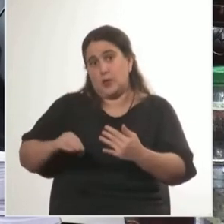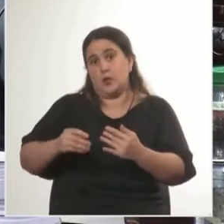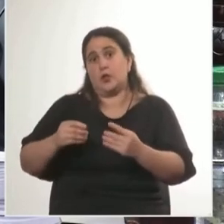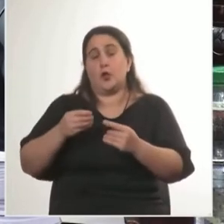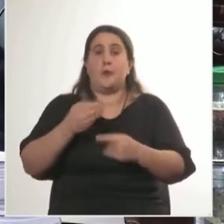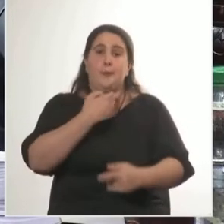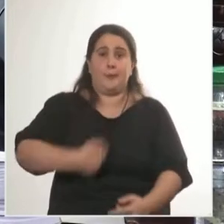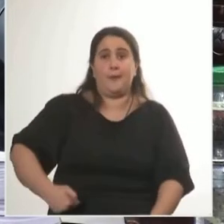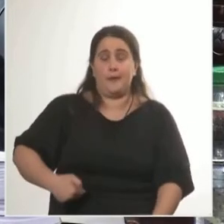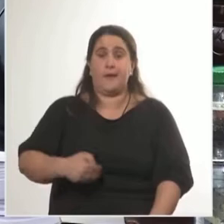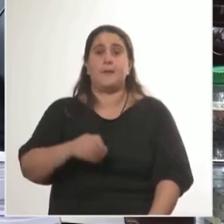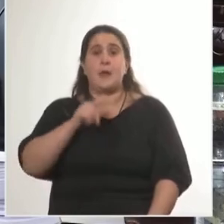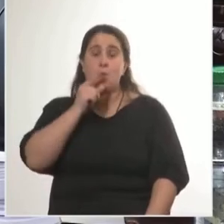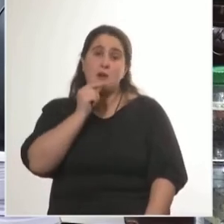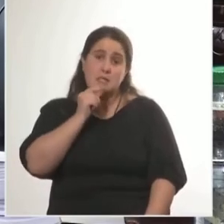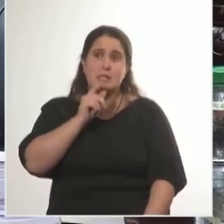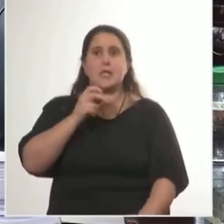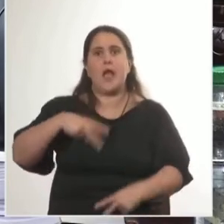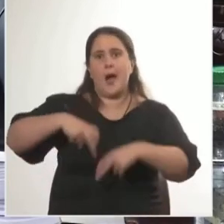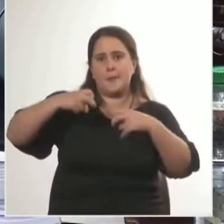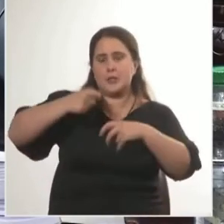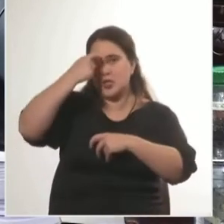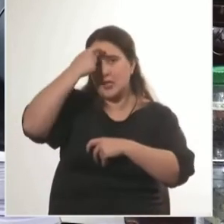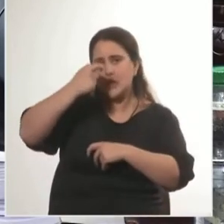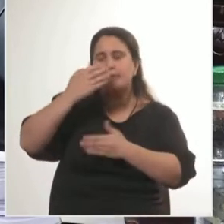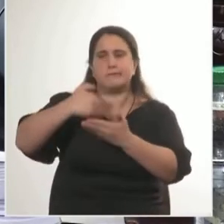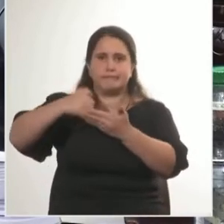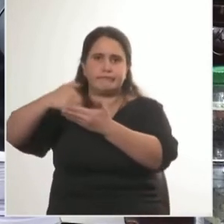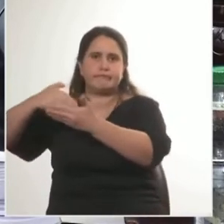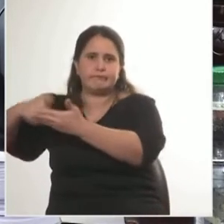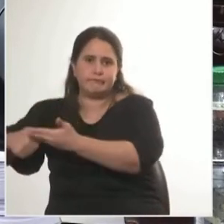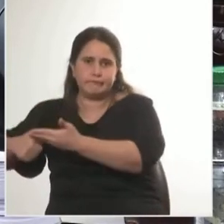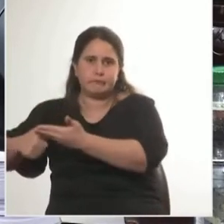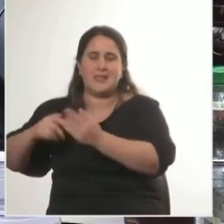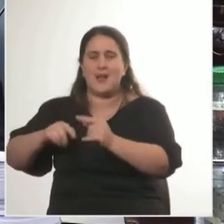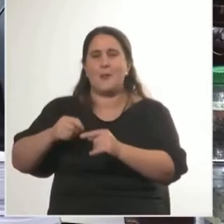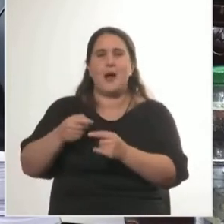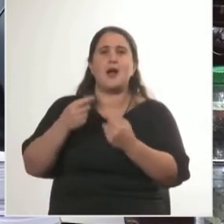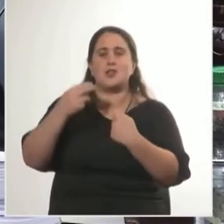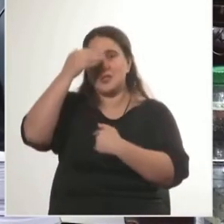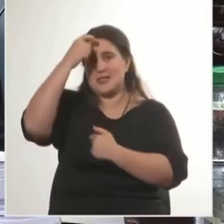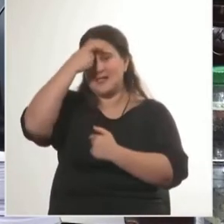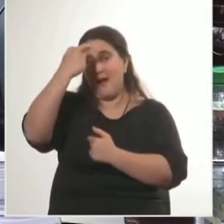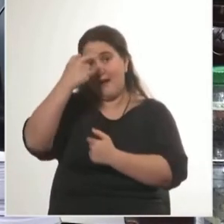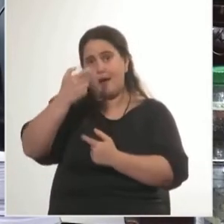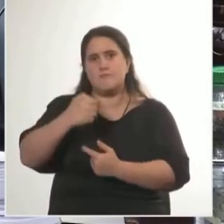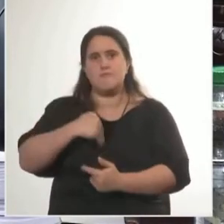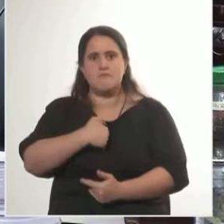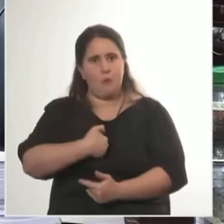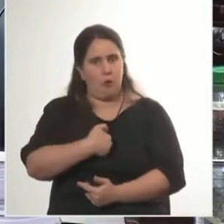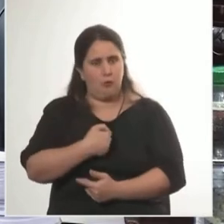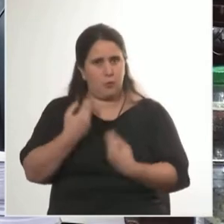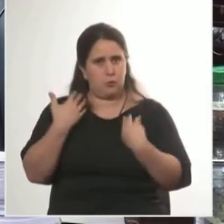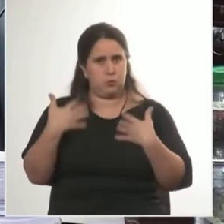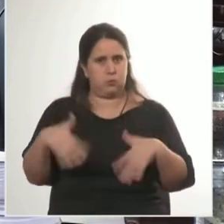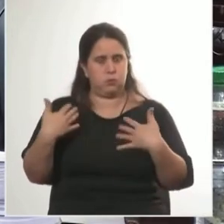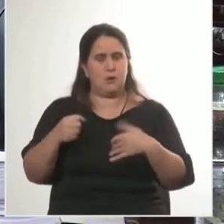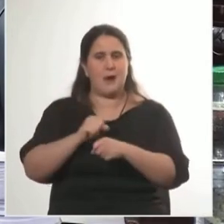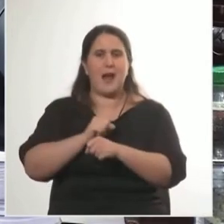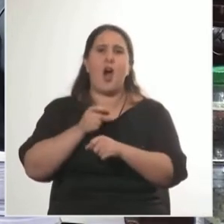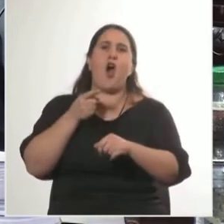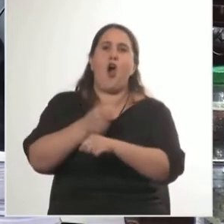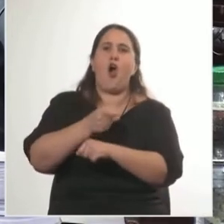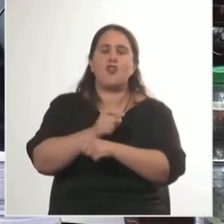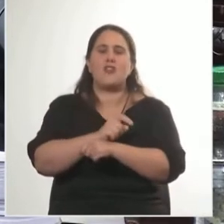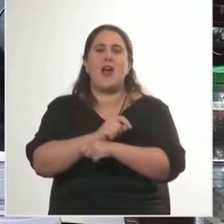maestras y policías, ni la investigación científica, ciencia que tanto rol tuvo en el combate al COVID, ni